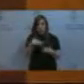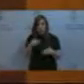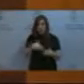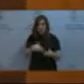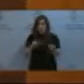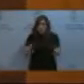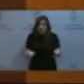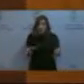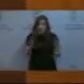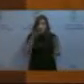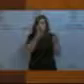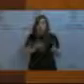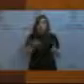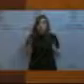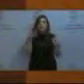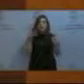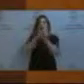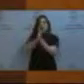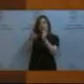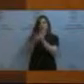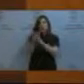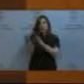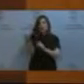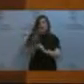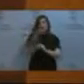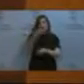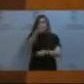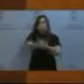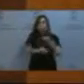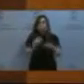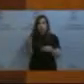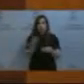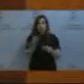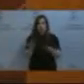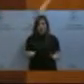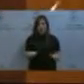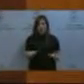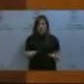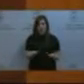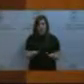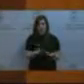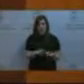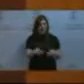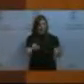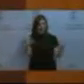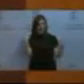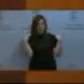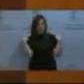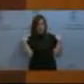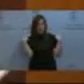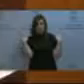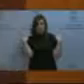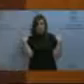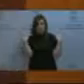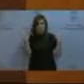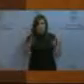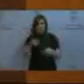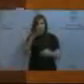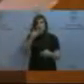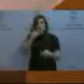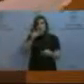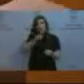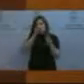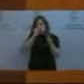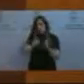Por tanto, usted lo que tiene que explicar es qué ha hecho usted como responsable desde que conoce este